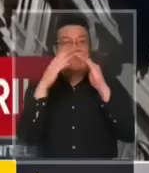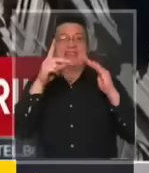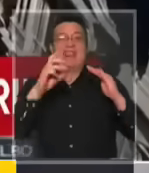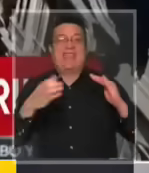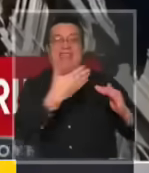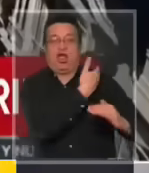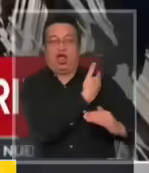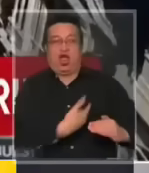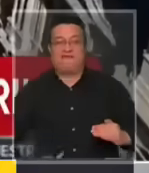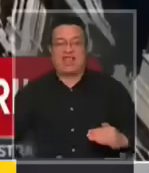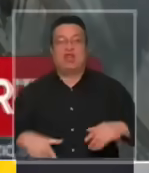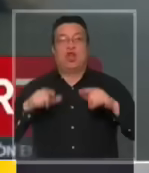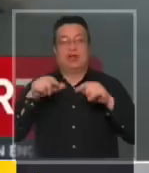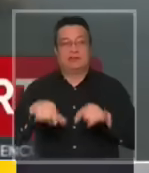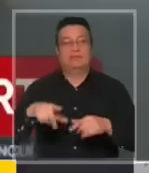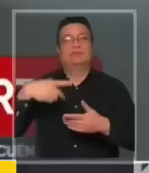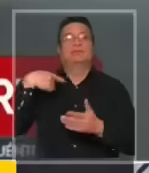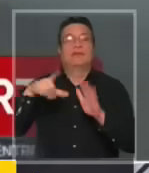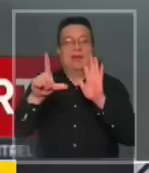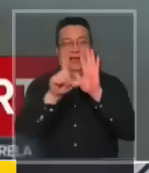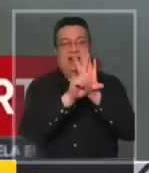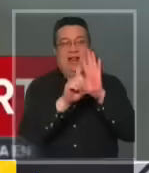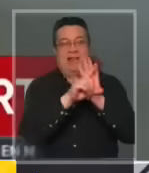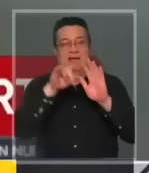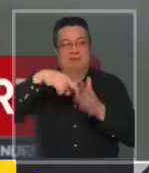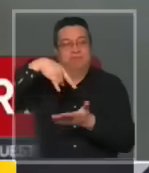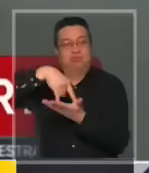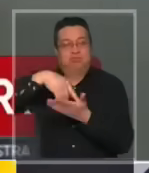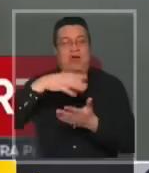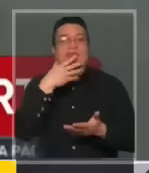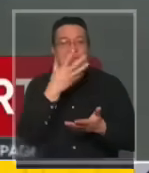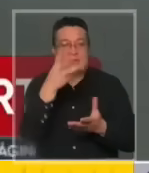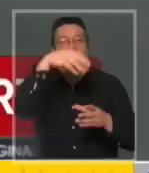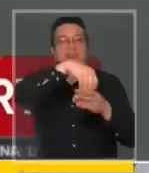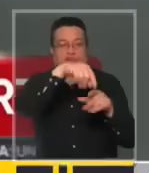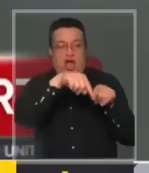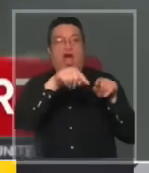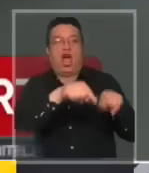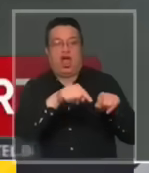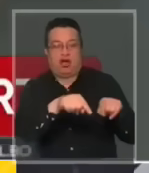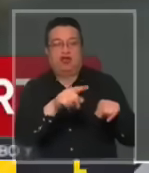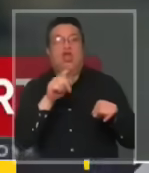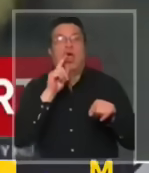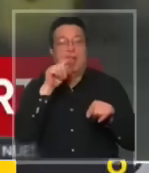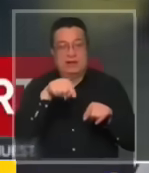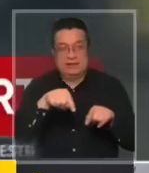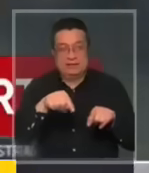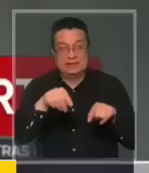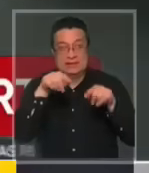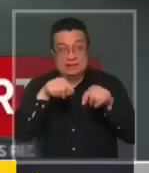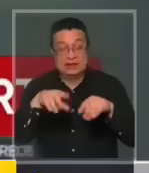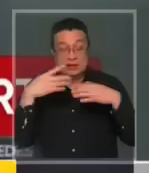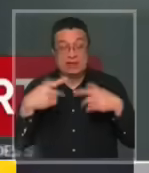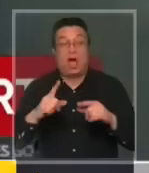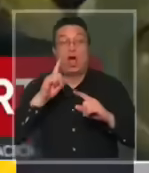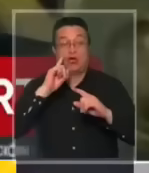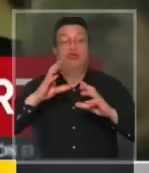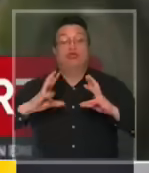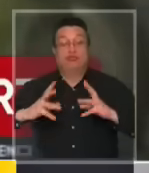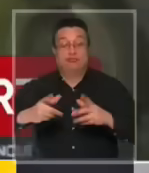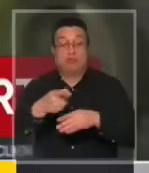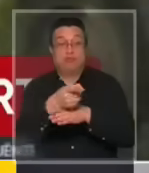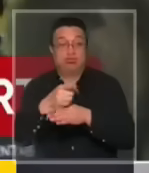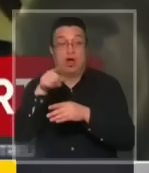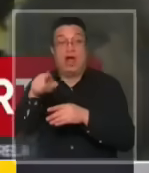también la Asamblea Legislativa Plurinacional. A partir de ese momento se encontraron, en una de las tanquetas se encontraba Juan